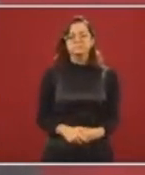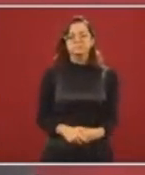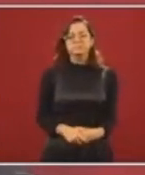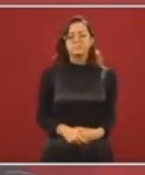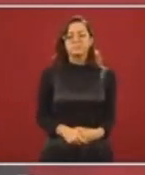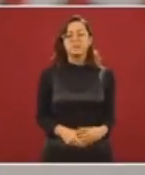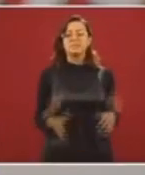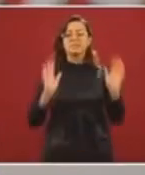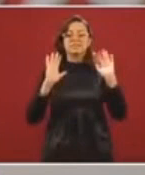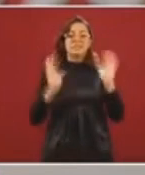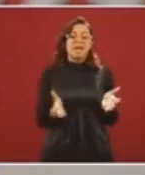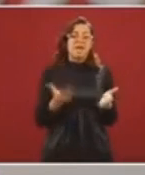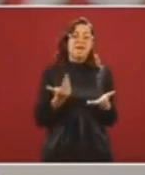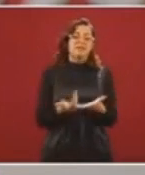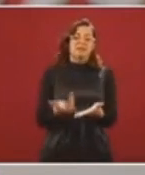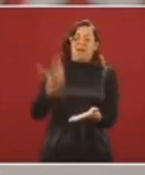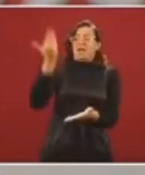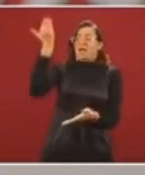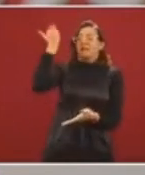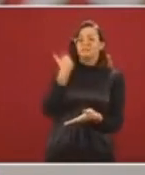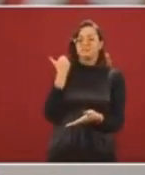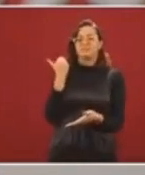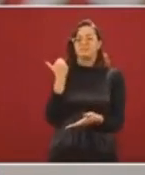preparándonos desde hace tiempo